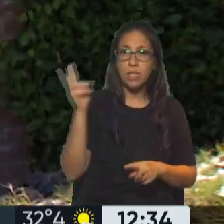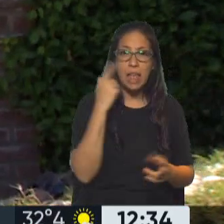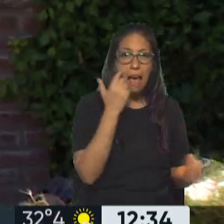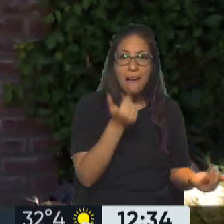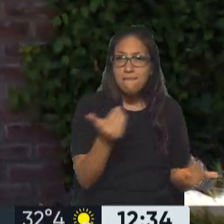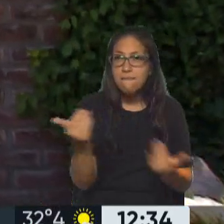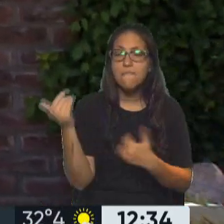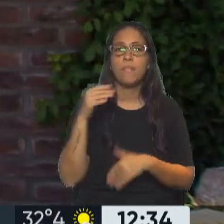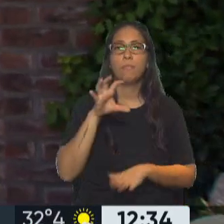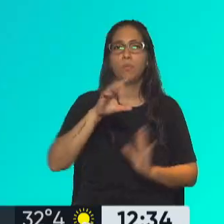rastreos de la provincia de Buenos Aires